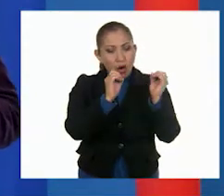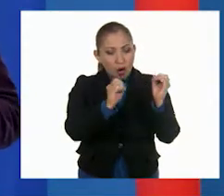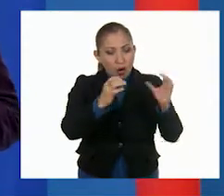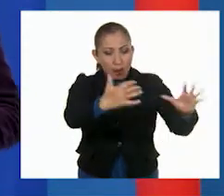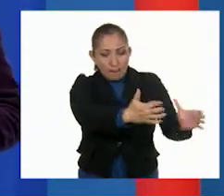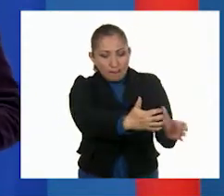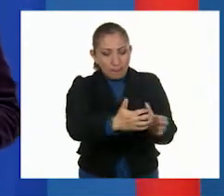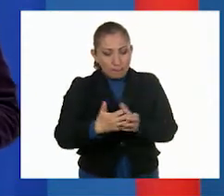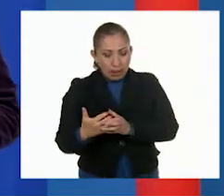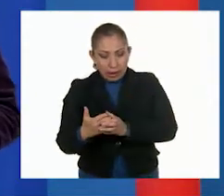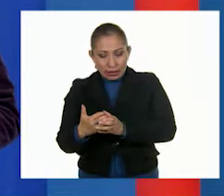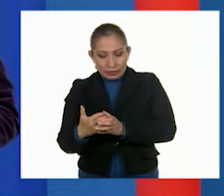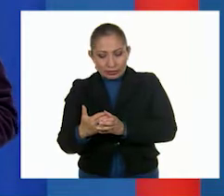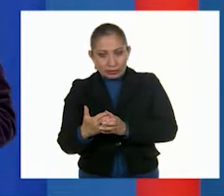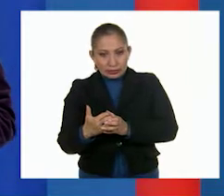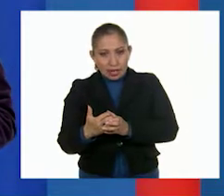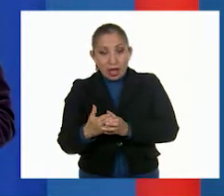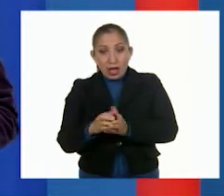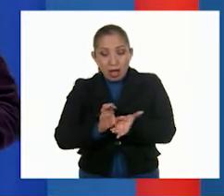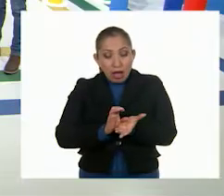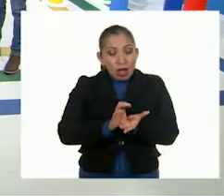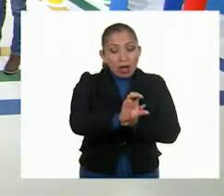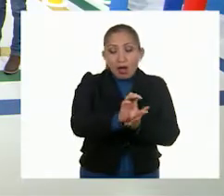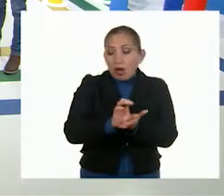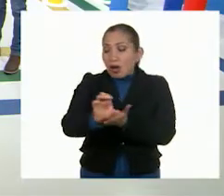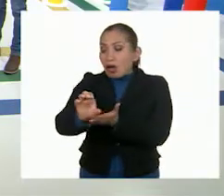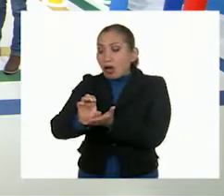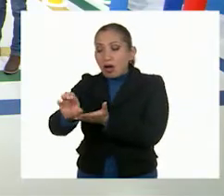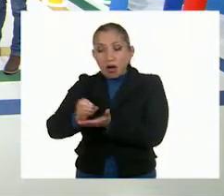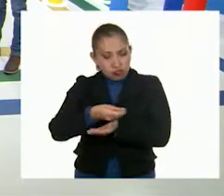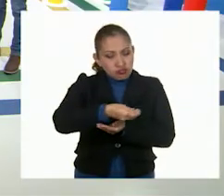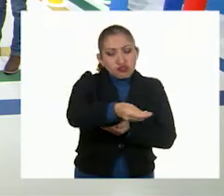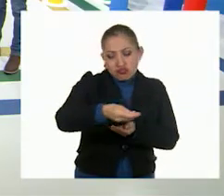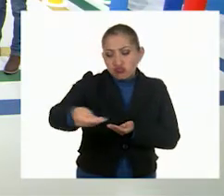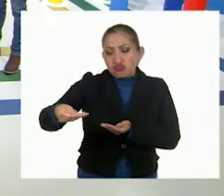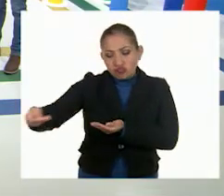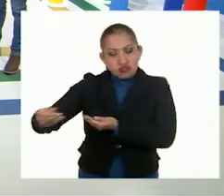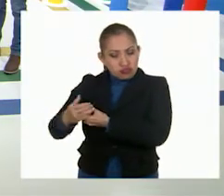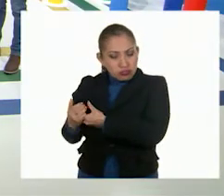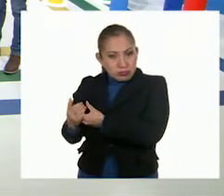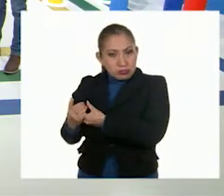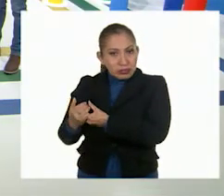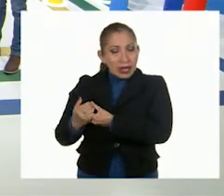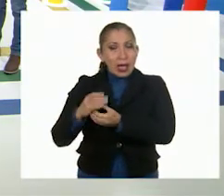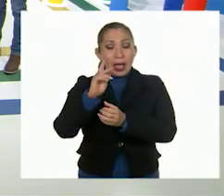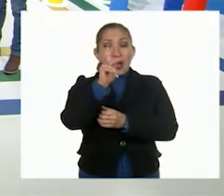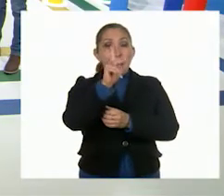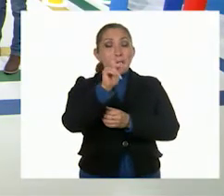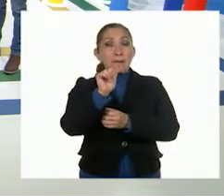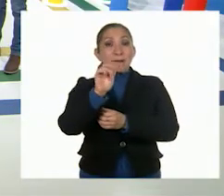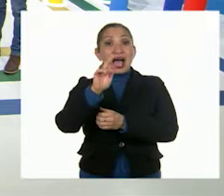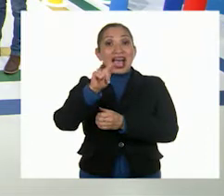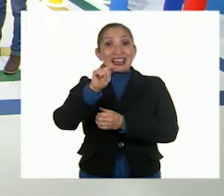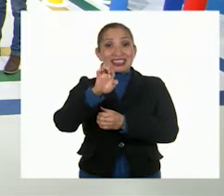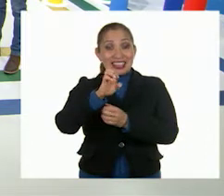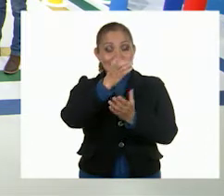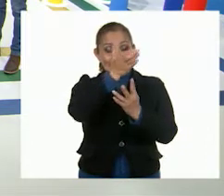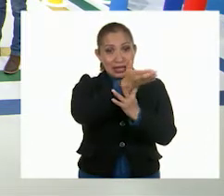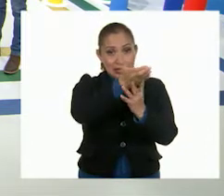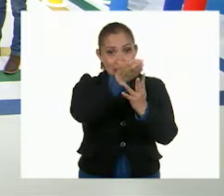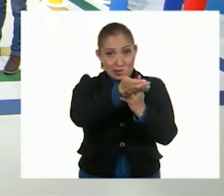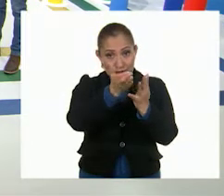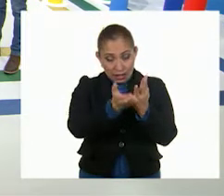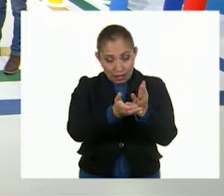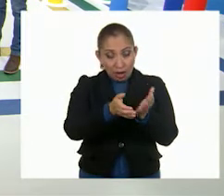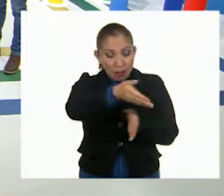todo, ¿no? Así es. Ajá. Bien. El doble significado de la palabra parte como acción de dividir en partes